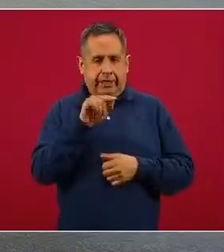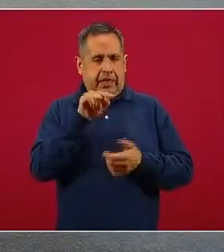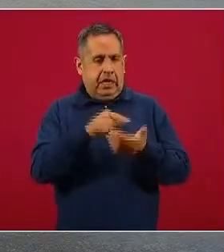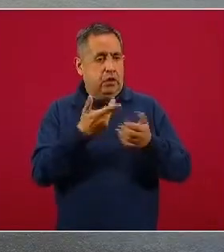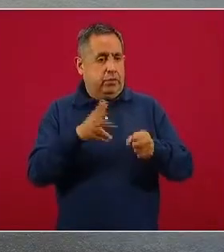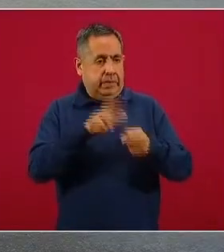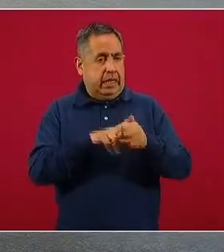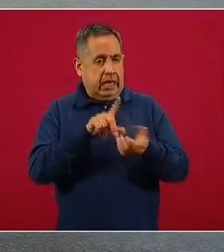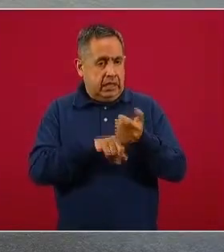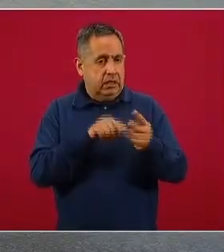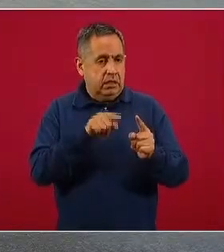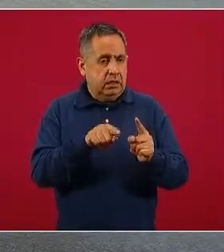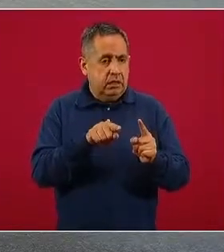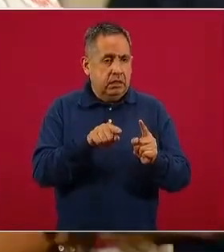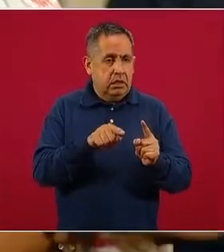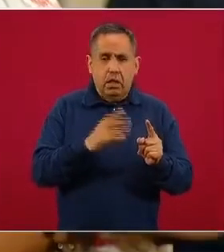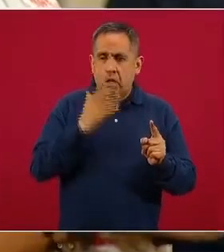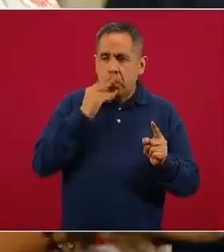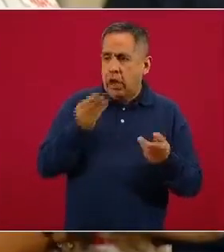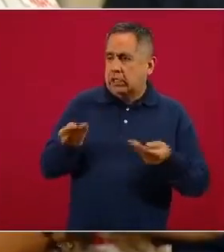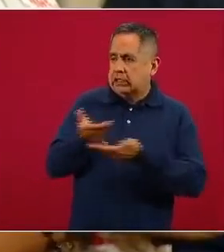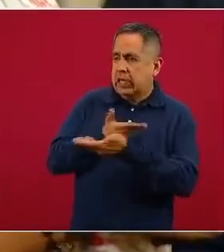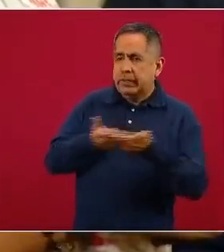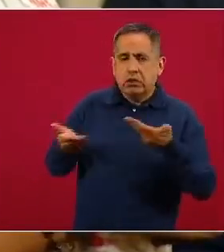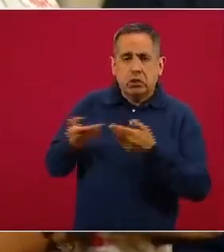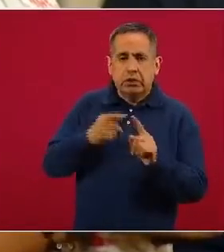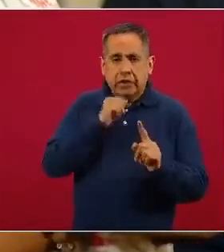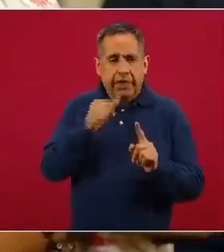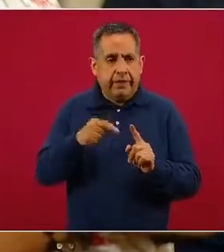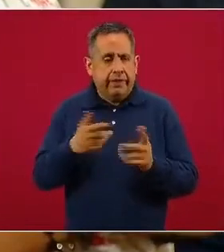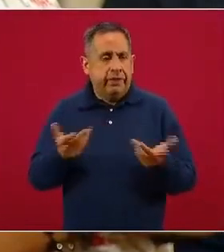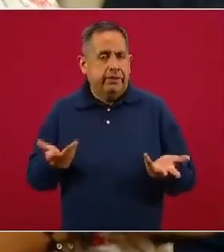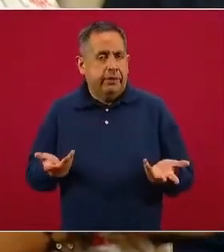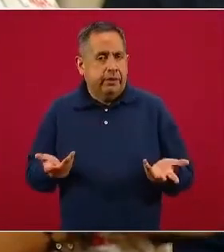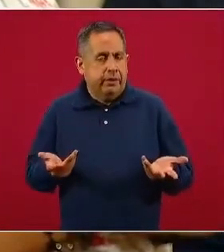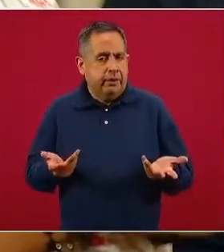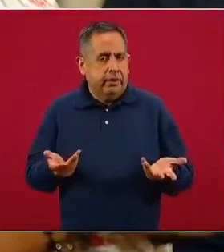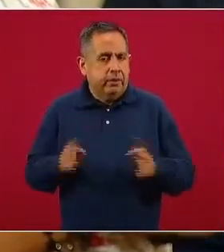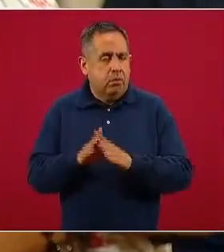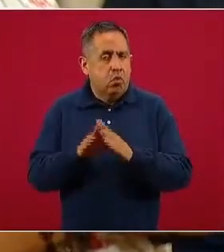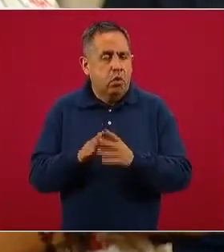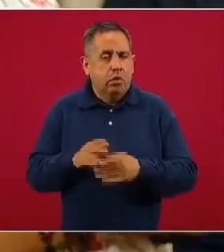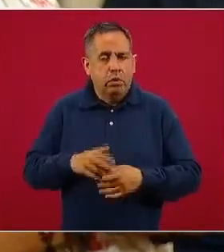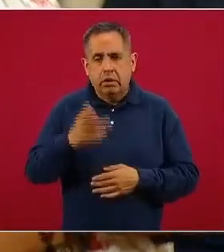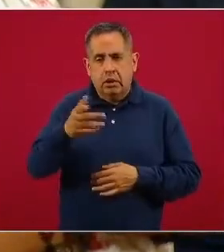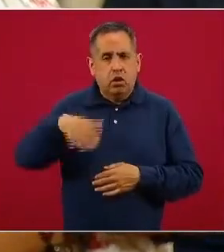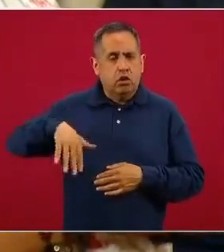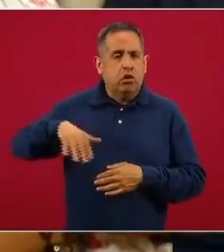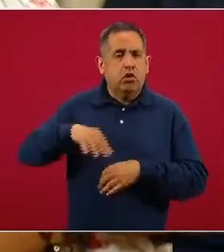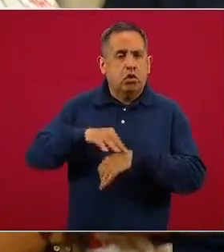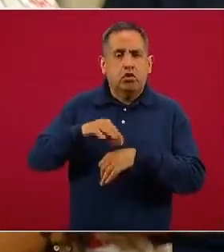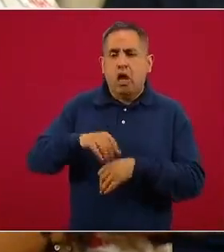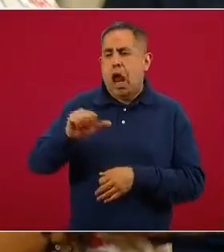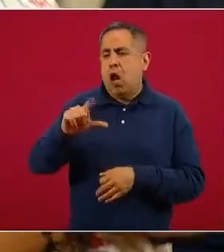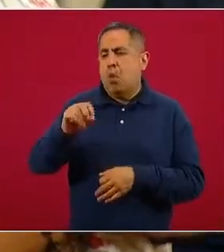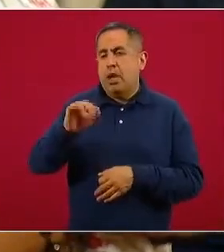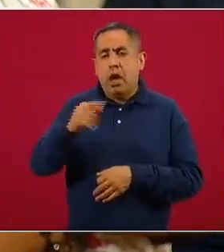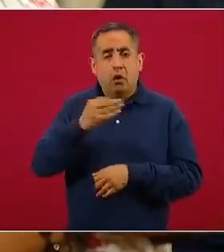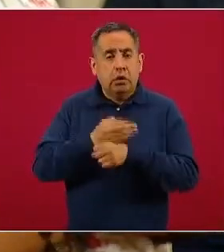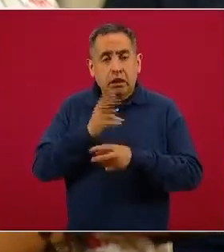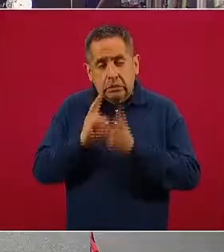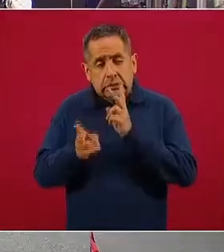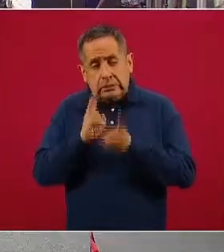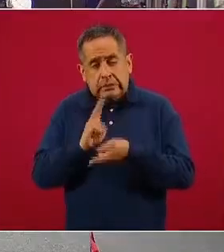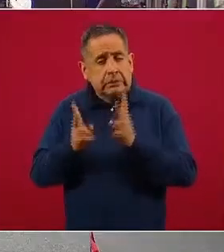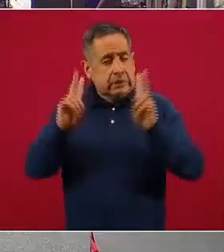unidad y no tiene este intercambio de servicios. Y hablaba, doctora Lomía, de que están en pláticas ya de